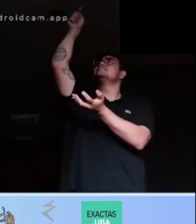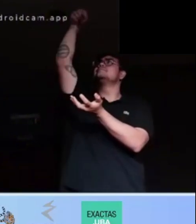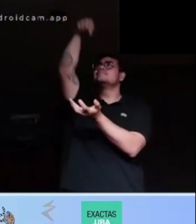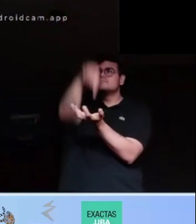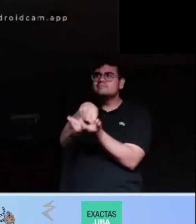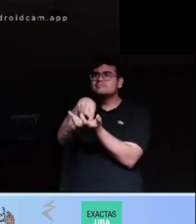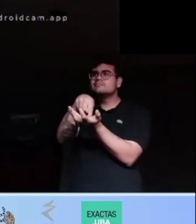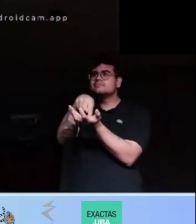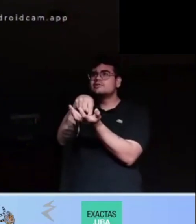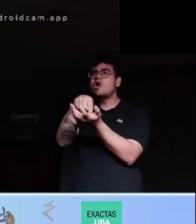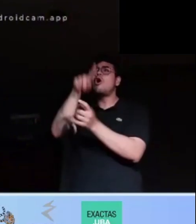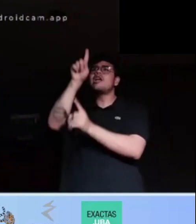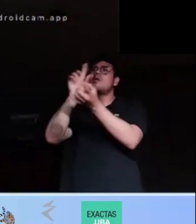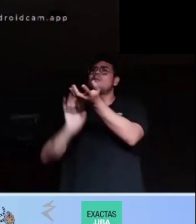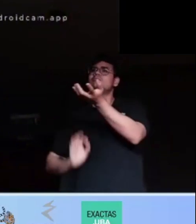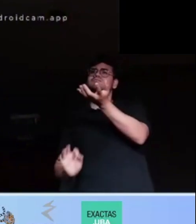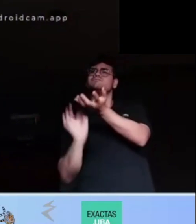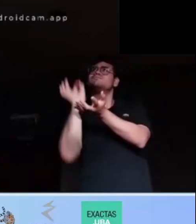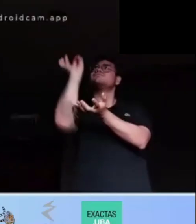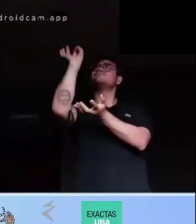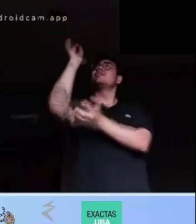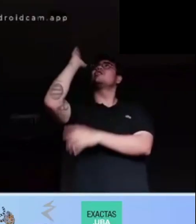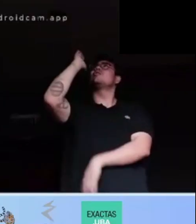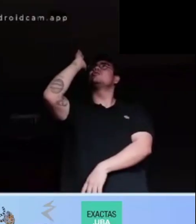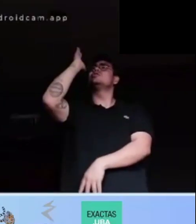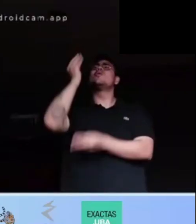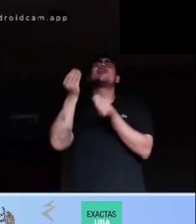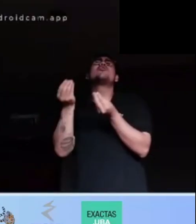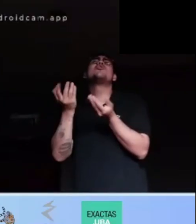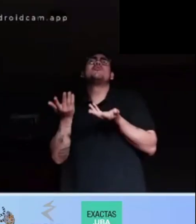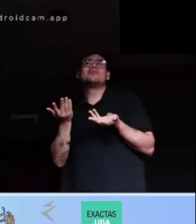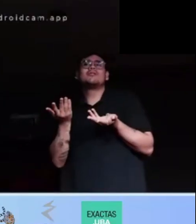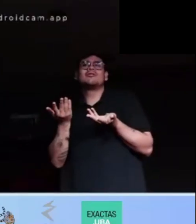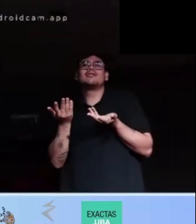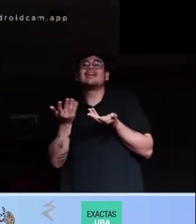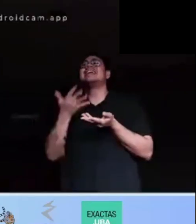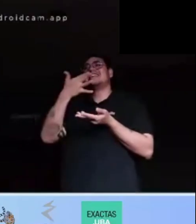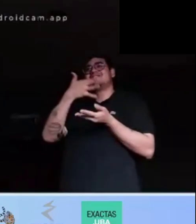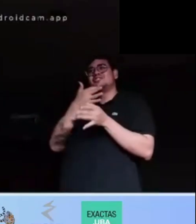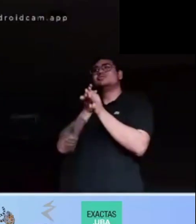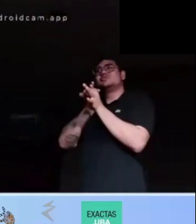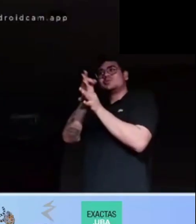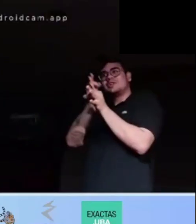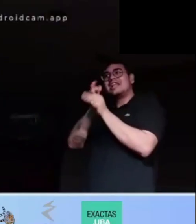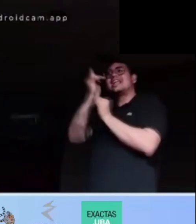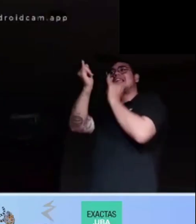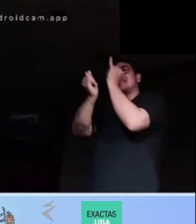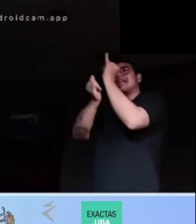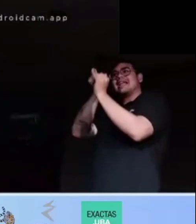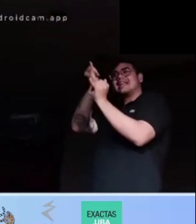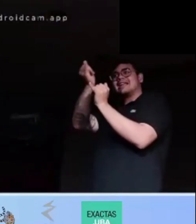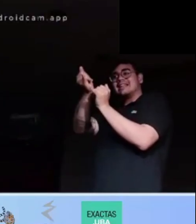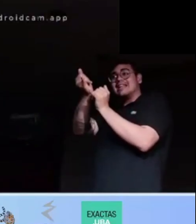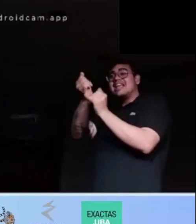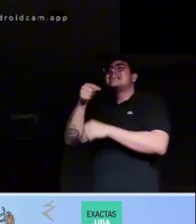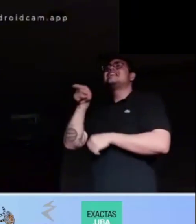Bueno, es pensar sobre nuestro mundo alrededor, y realmente creemos que eso es un derecho. Que no podemos estar en este mundo